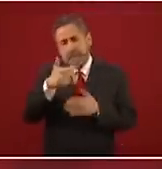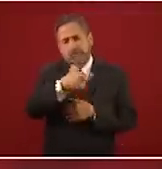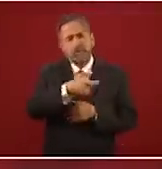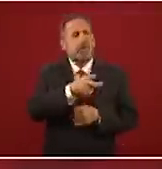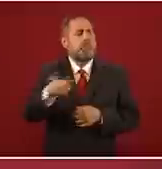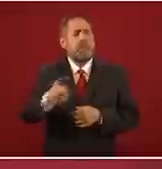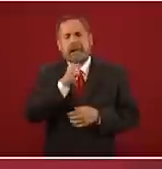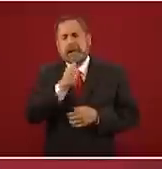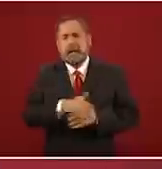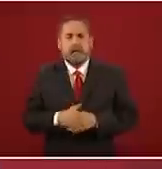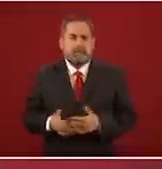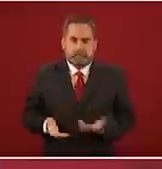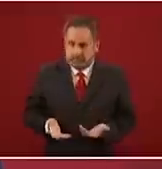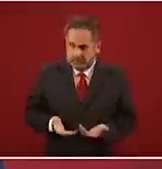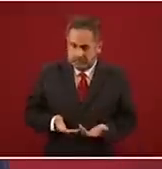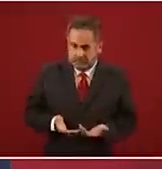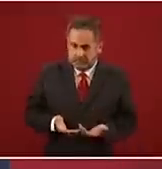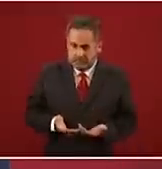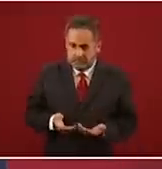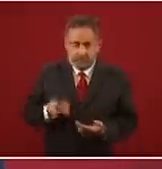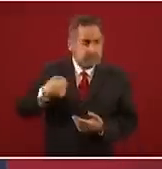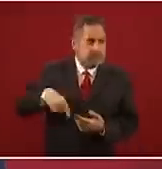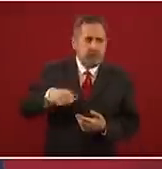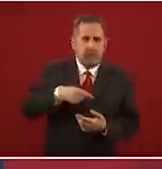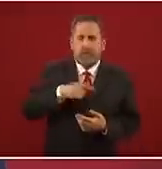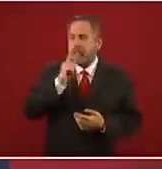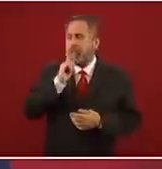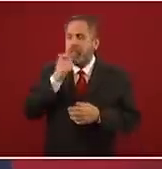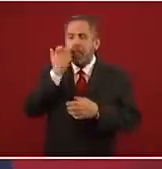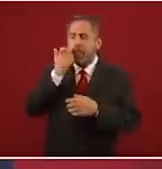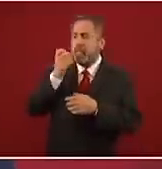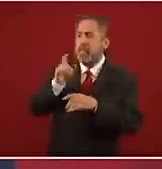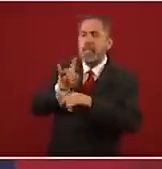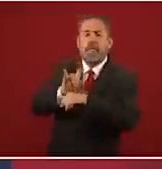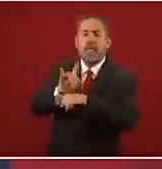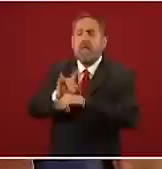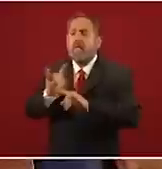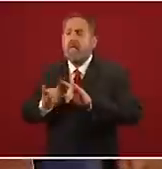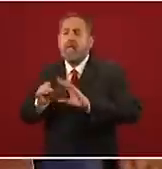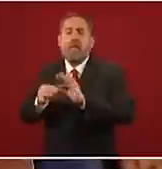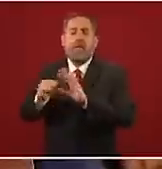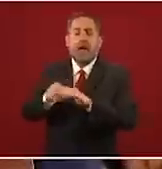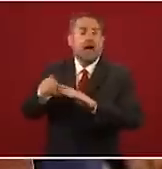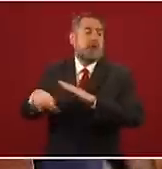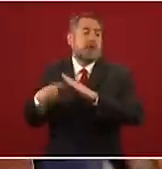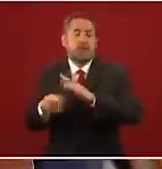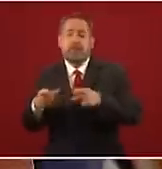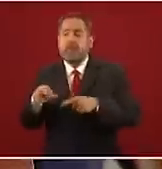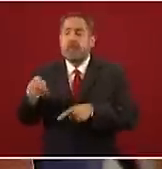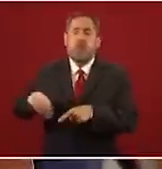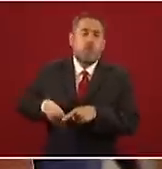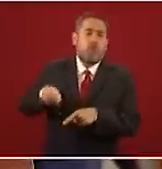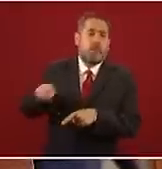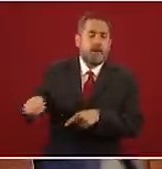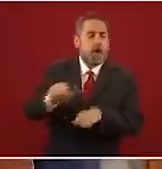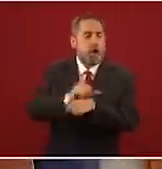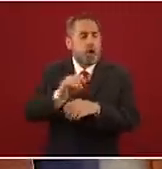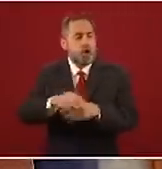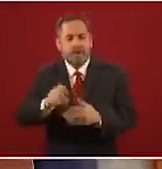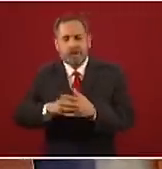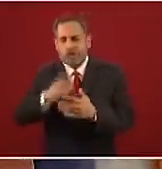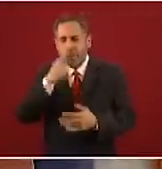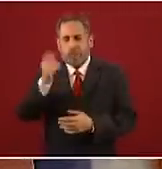pesos, y nos tenían entretenido con la economía informal y el viene.